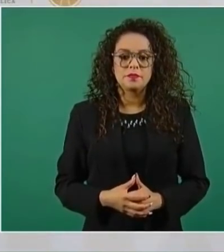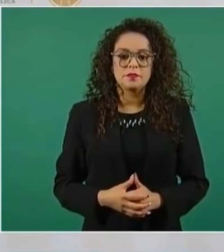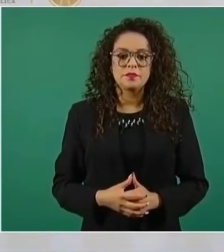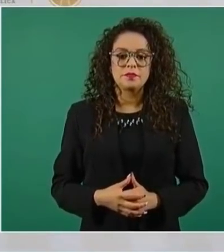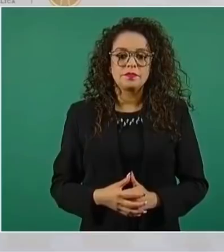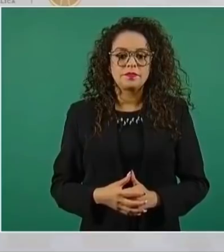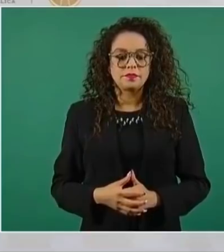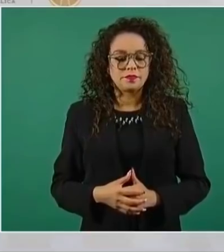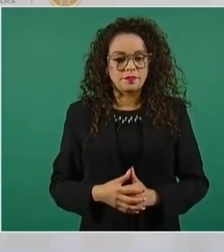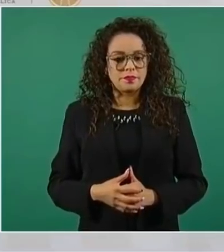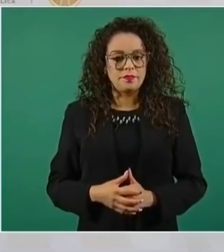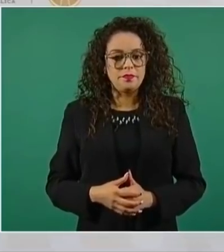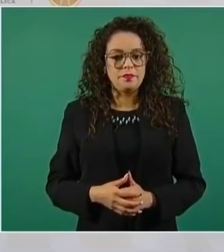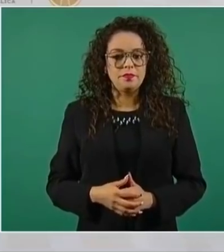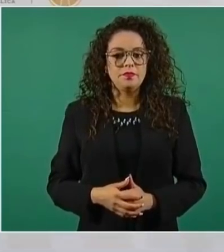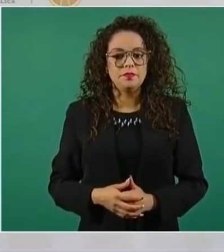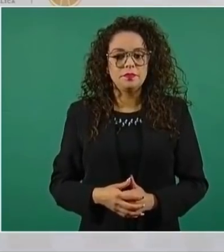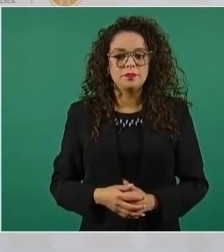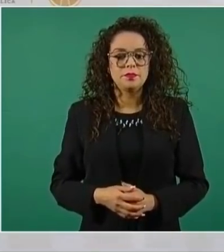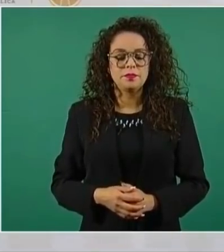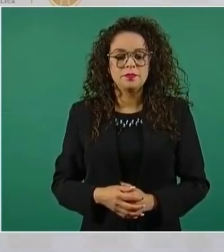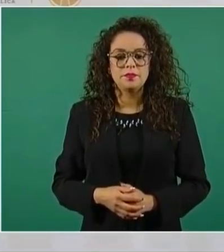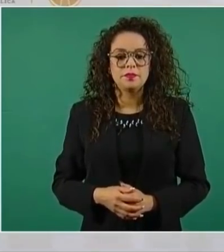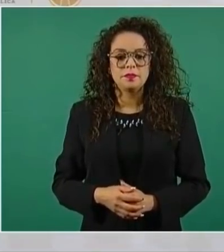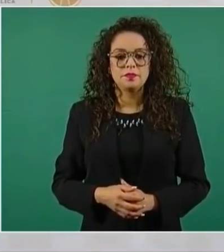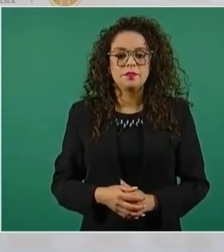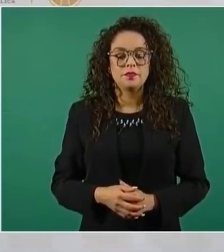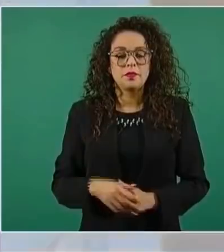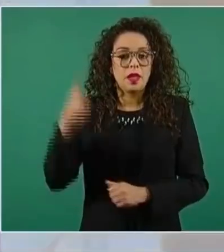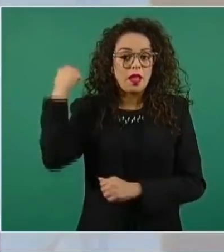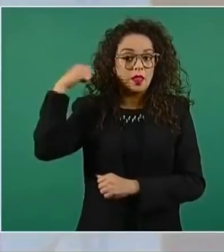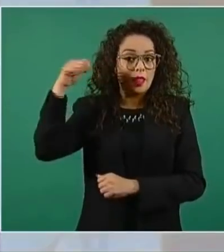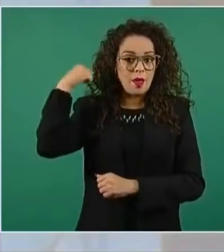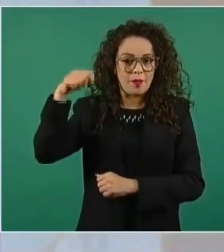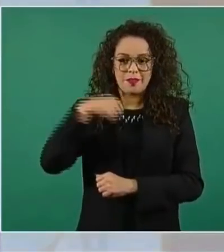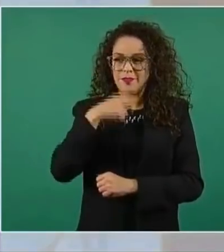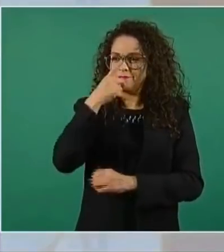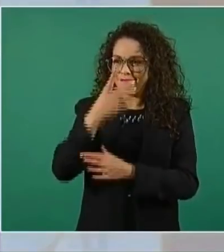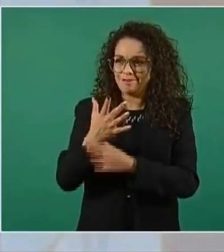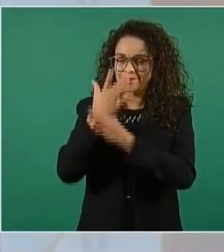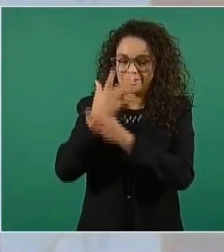En el caso de Tabasco, decía, a partir de 1830,